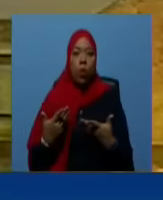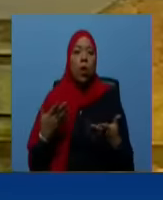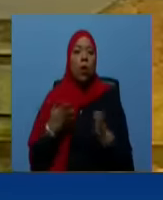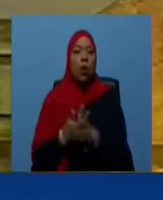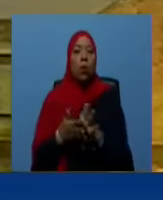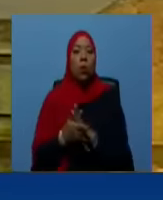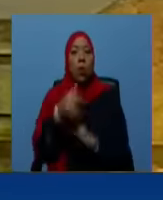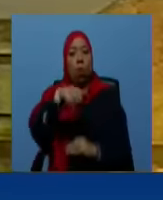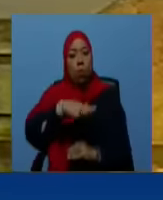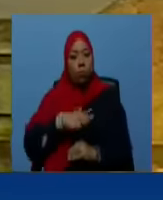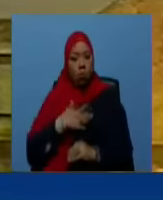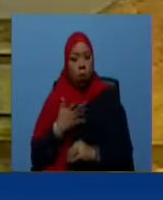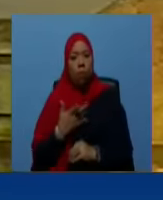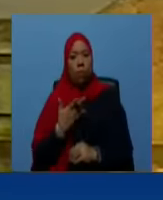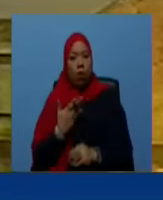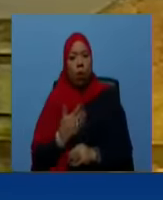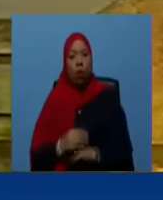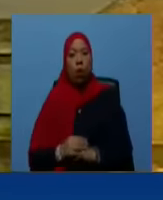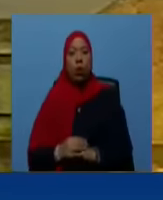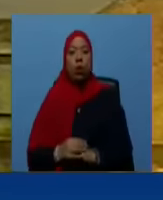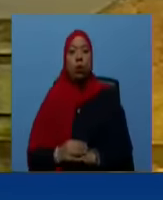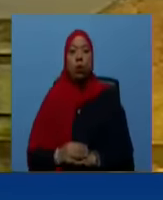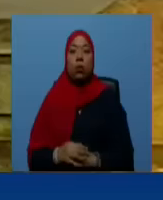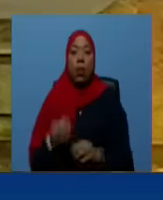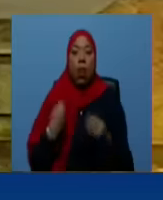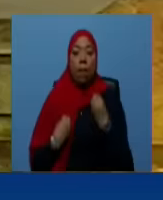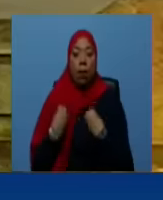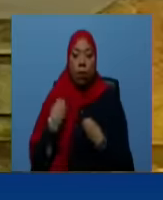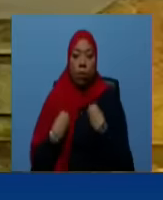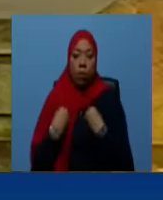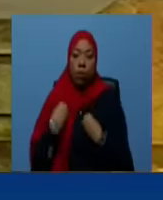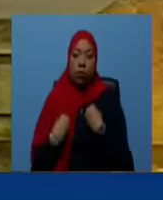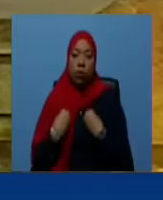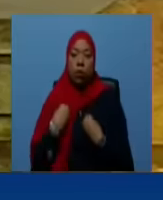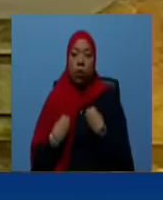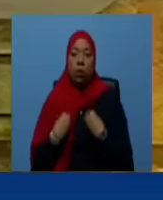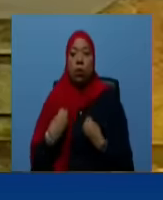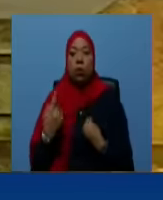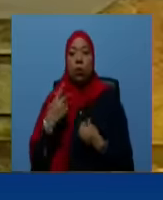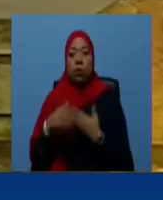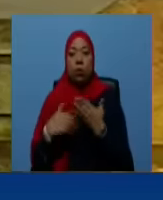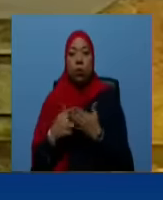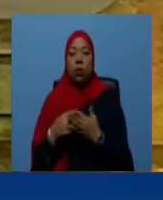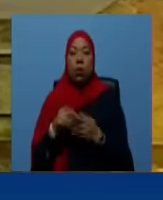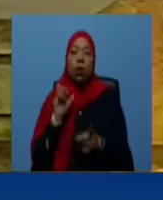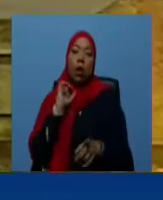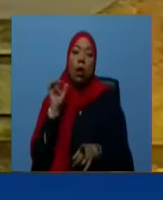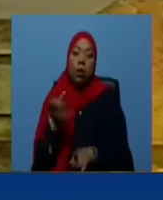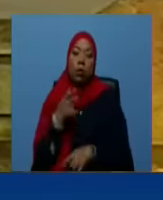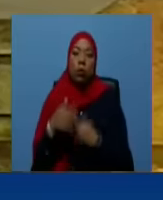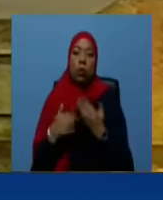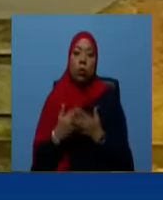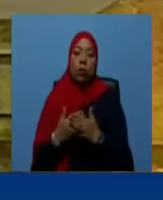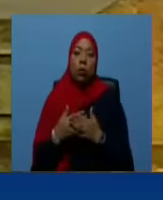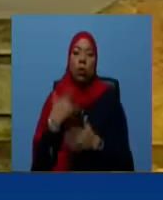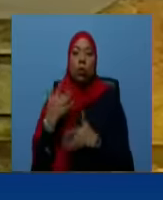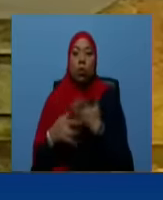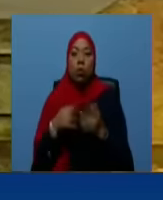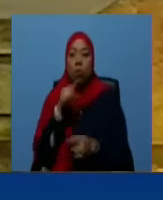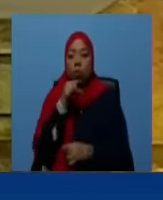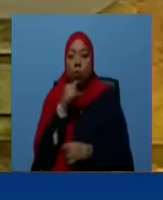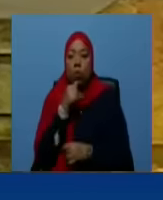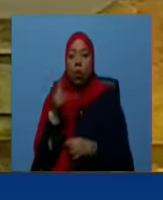Hoy podemos decir, esa preocupación que vi en la angustia y en cierto rostro